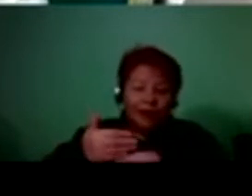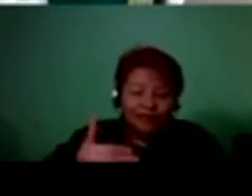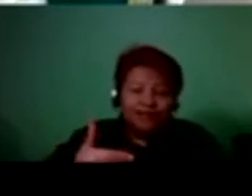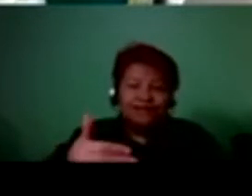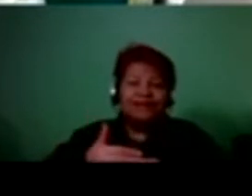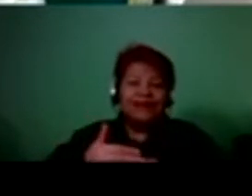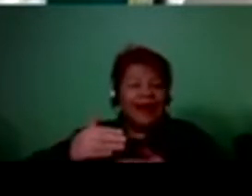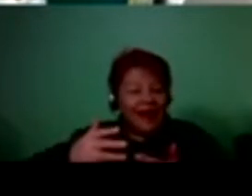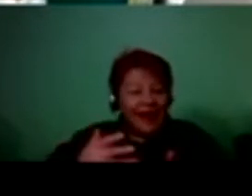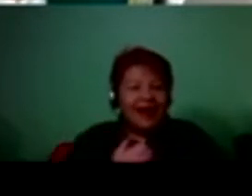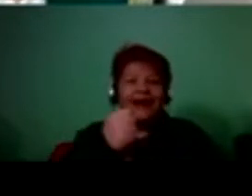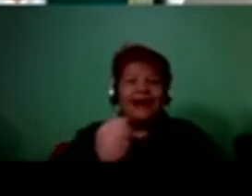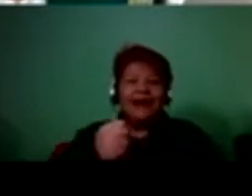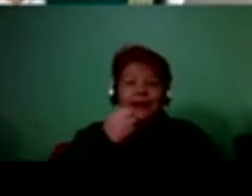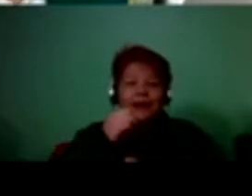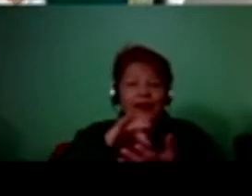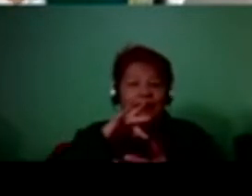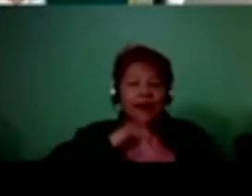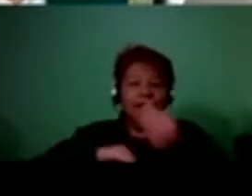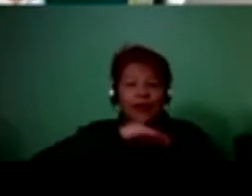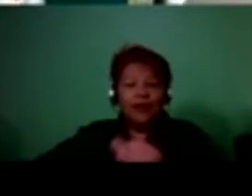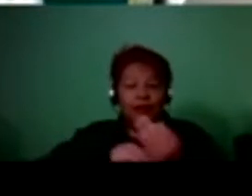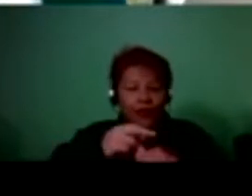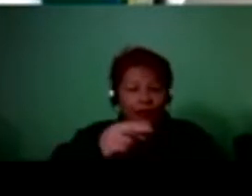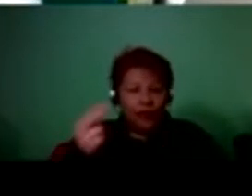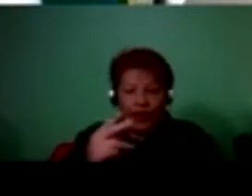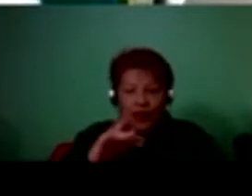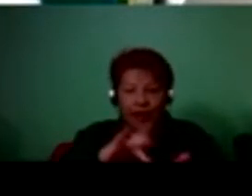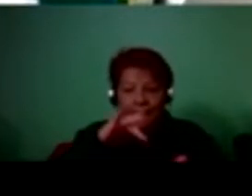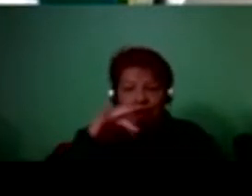vamos a lograr. Muchísimas gracias a todas y todos, de verdad.